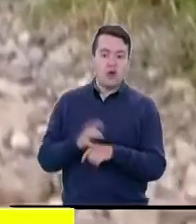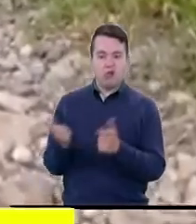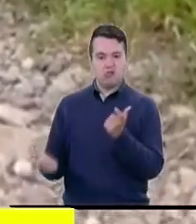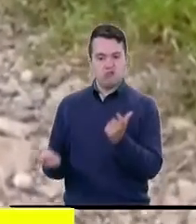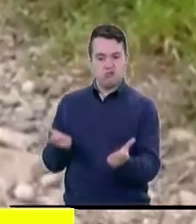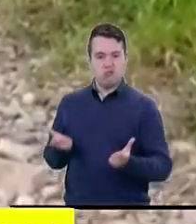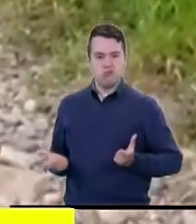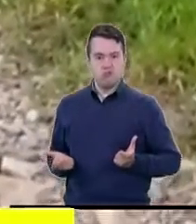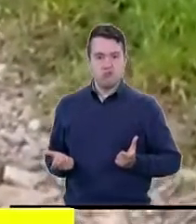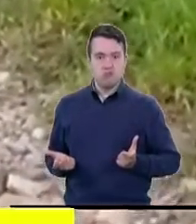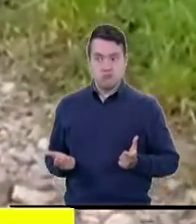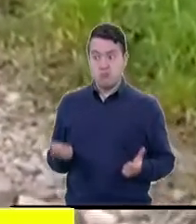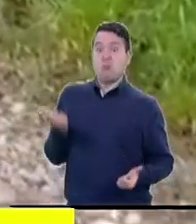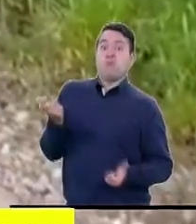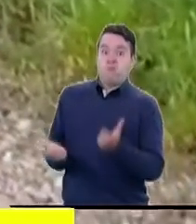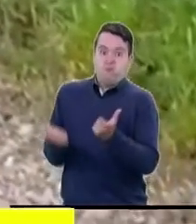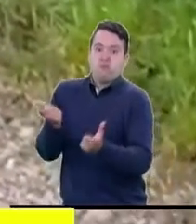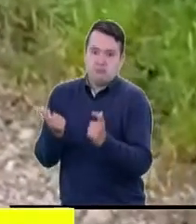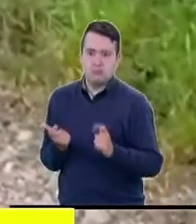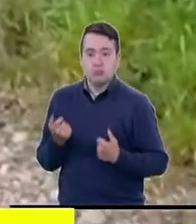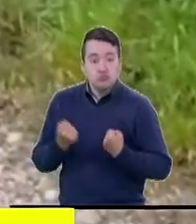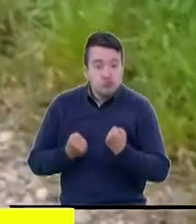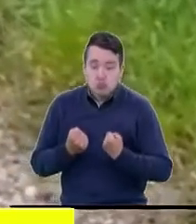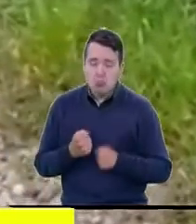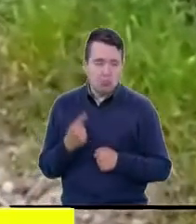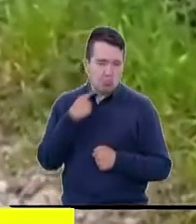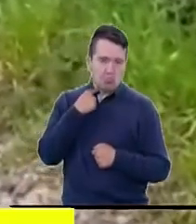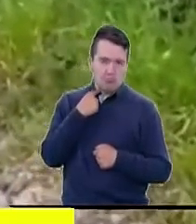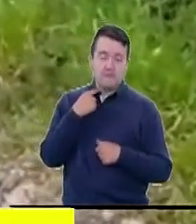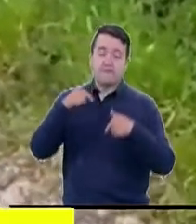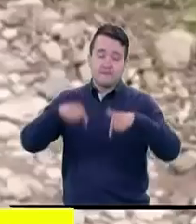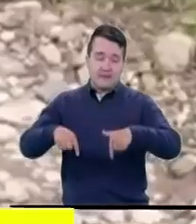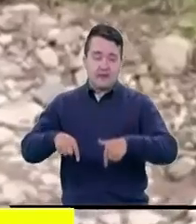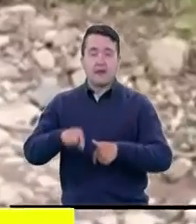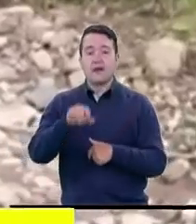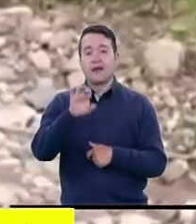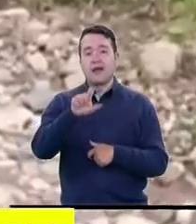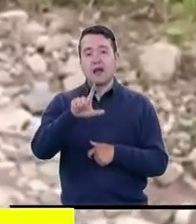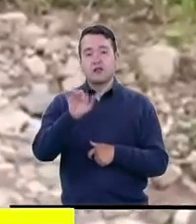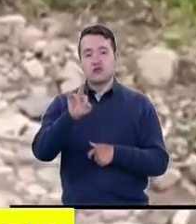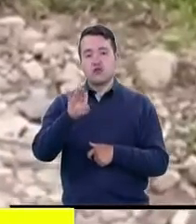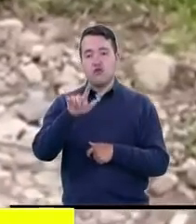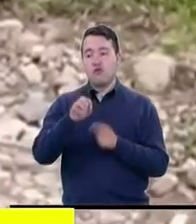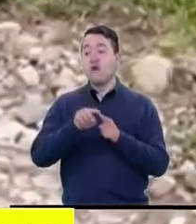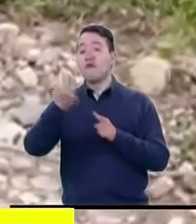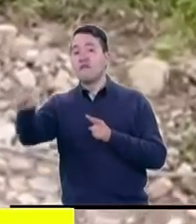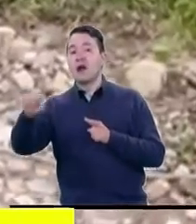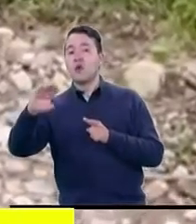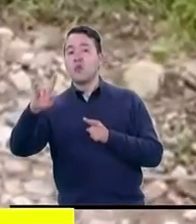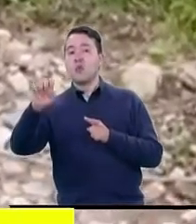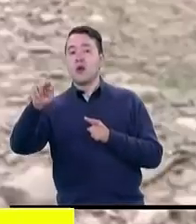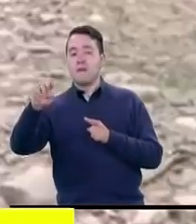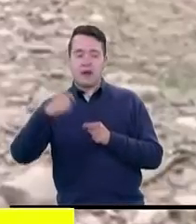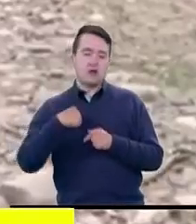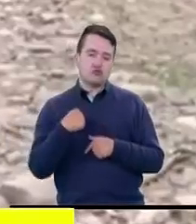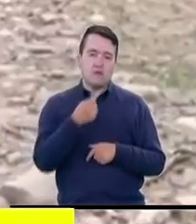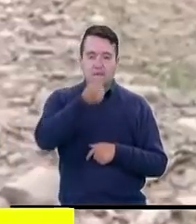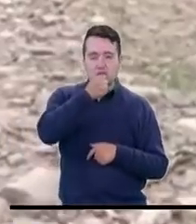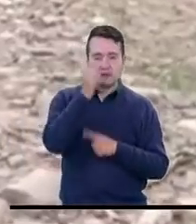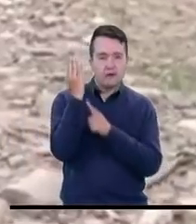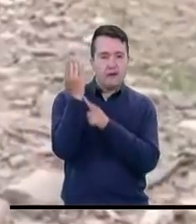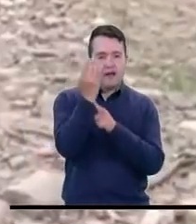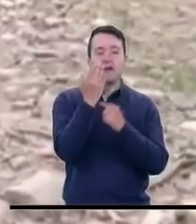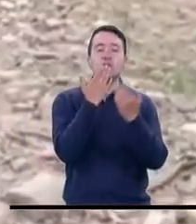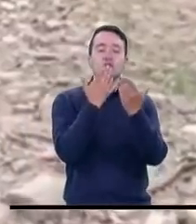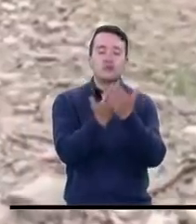4x4. Desde la vereda del Triunfo, en la vía que conduce a la vereda de Cunamá, el periodista Soy Yo.